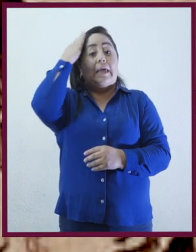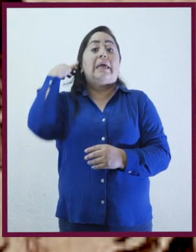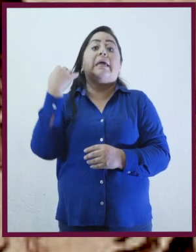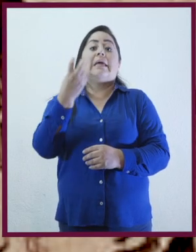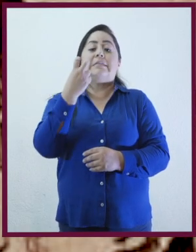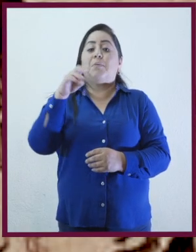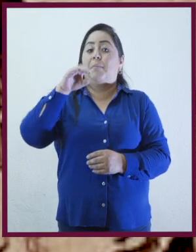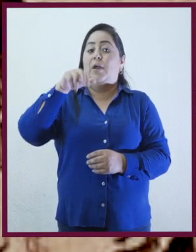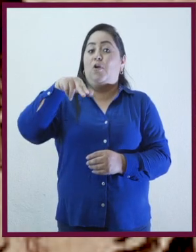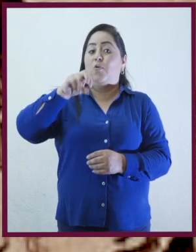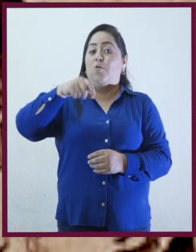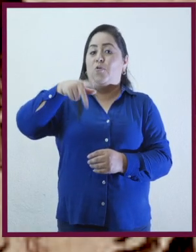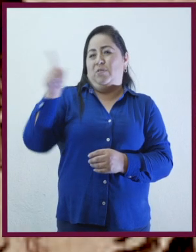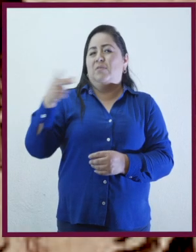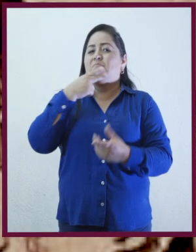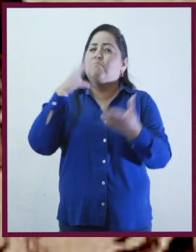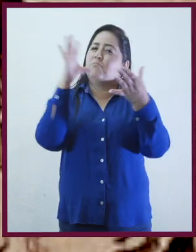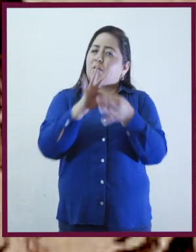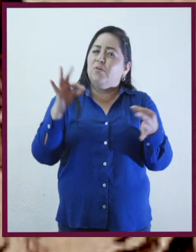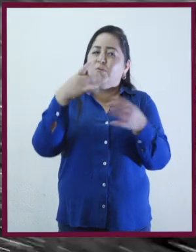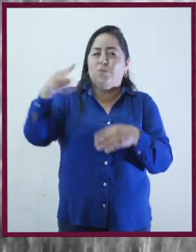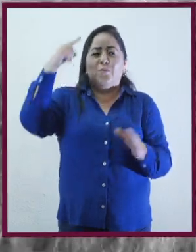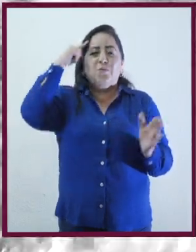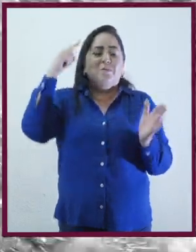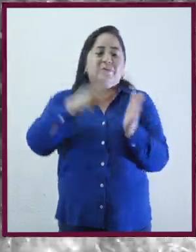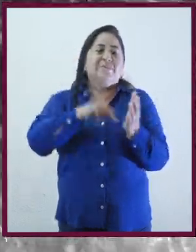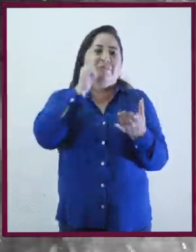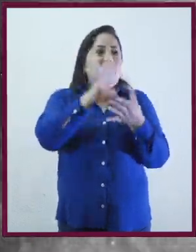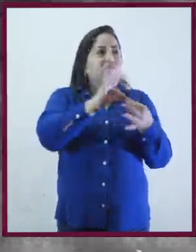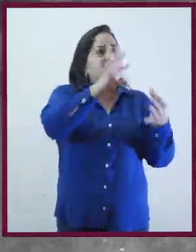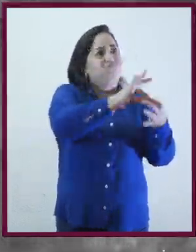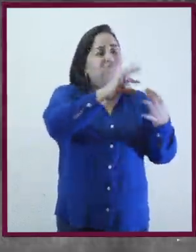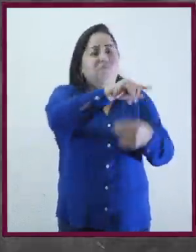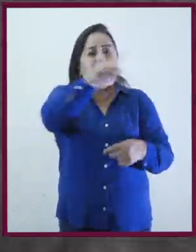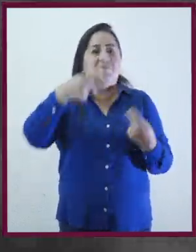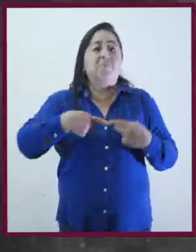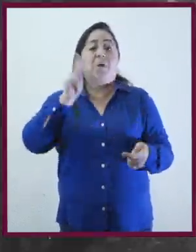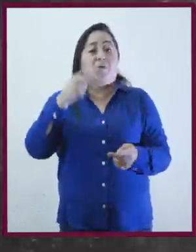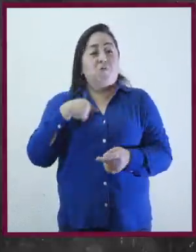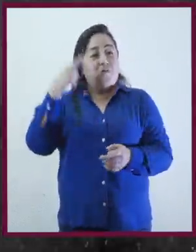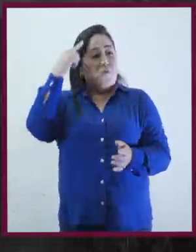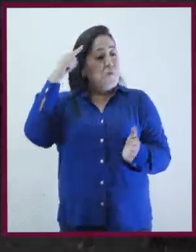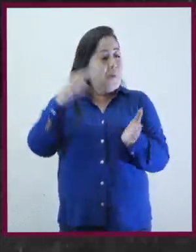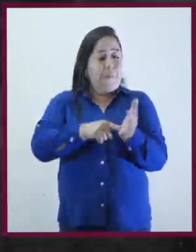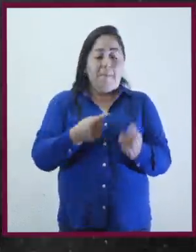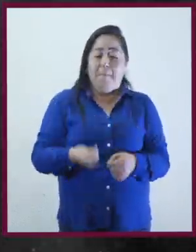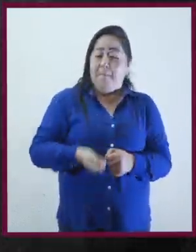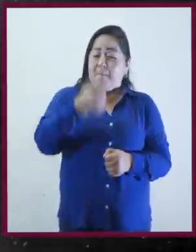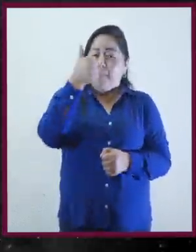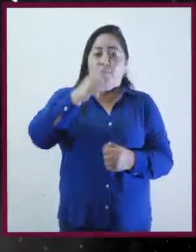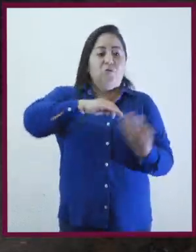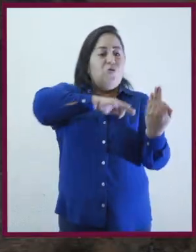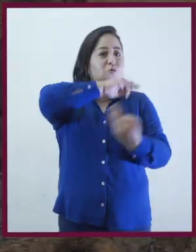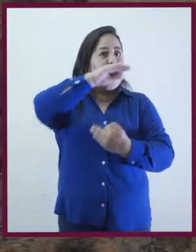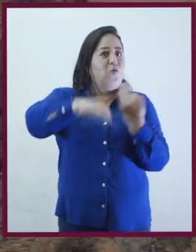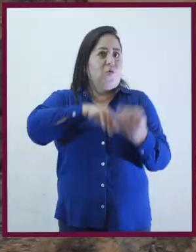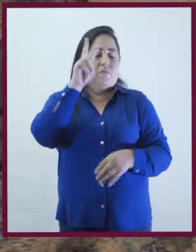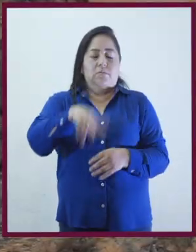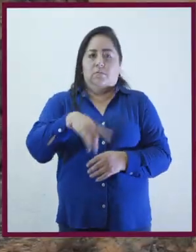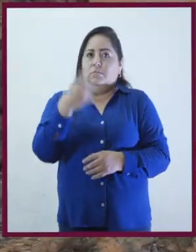como Menocchio contó sus creencias a los inquisidores. Yo creo que en un principio todo era un